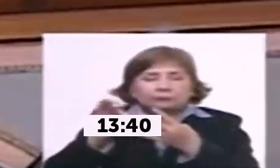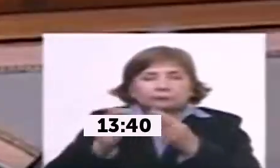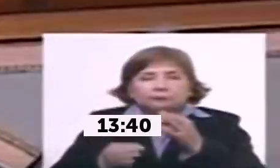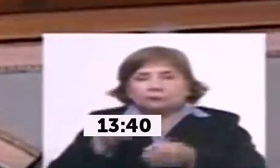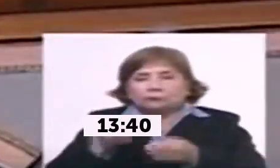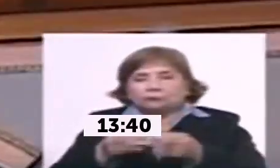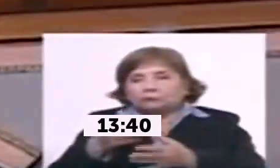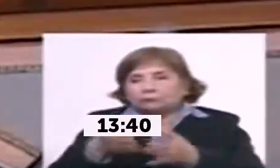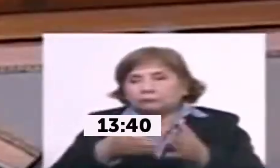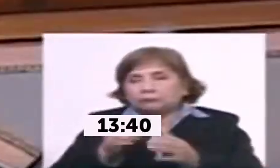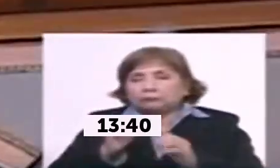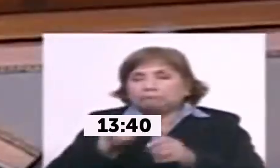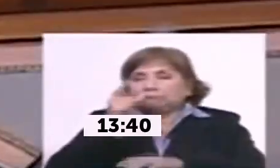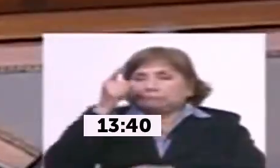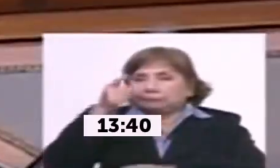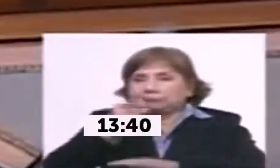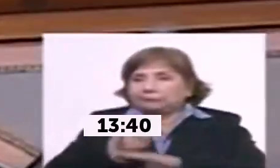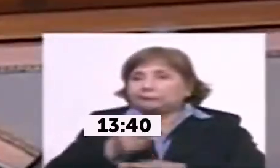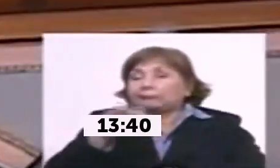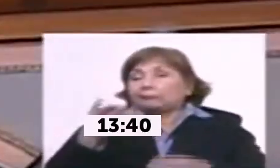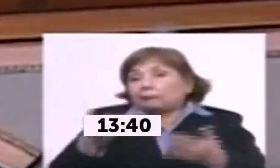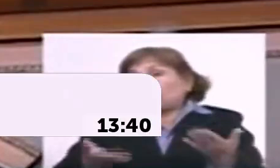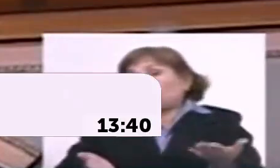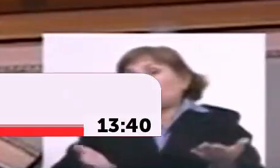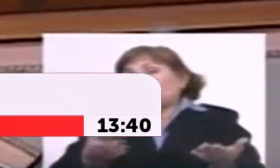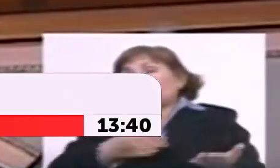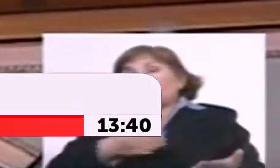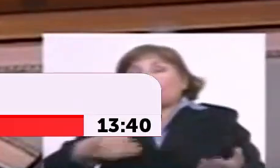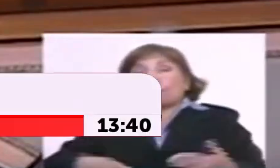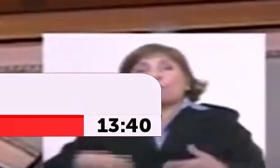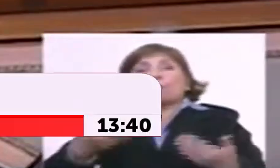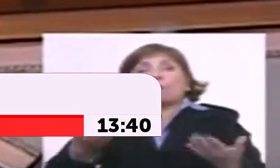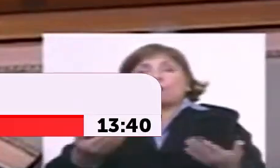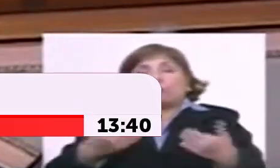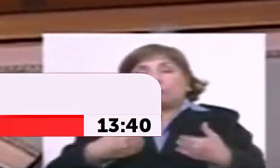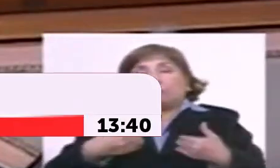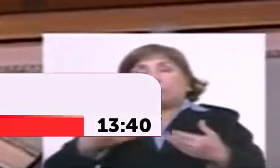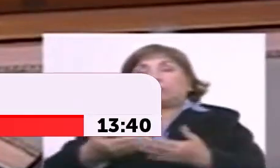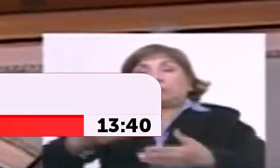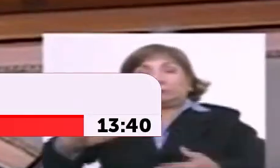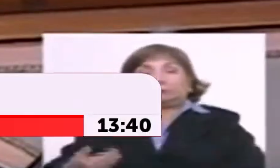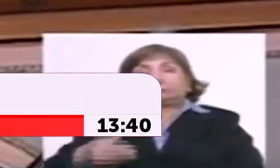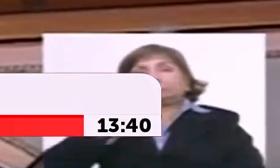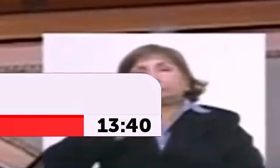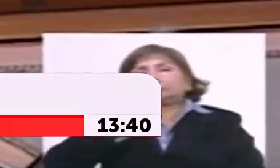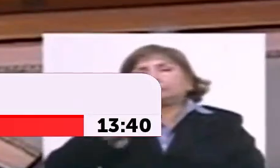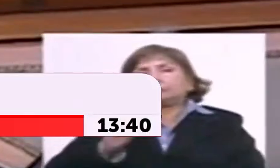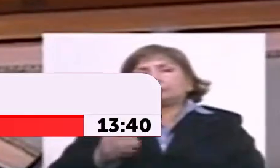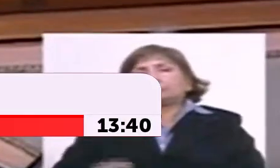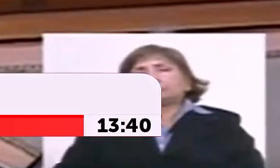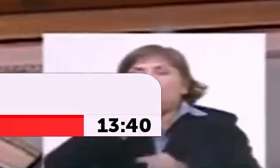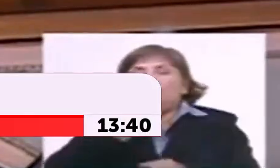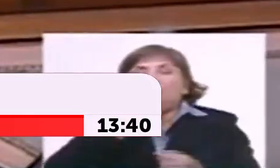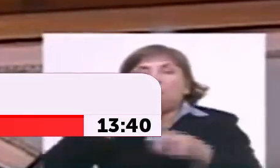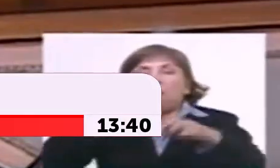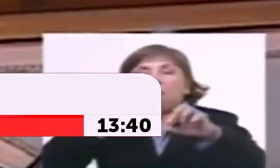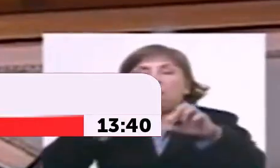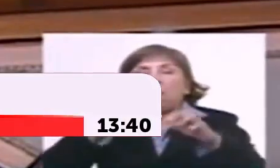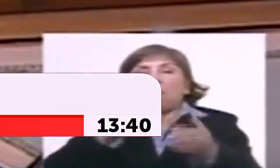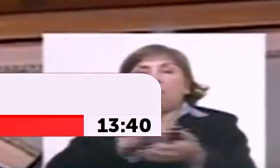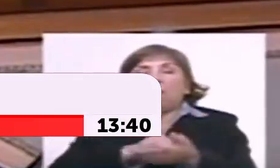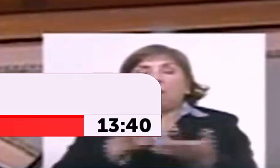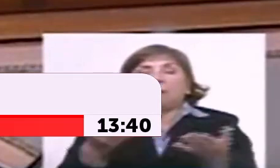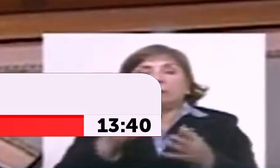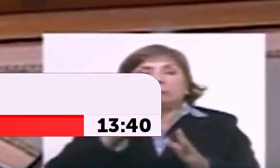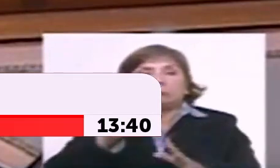ministro del interior me cree y se manche para responder sobre la fuga del ex ministro de transportes y comunicaciones